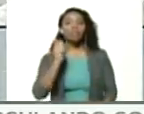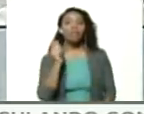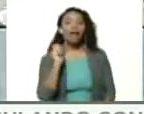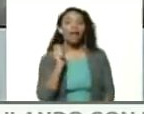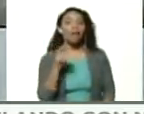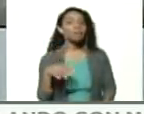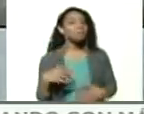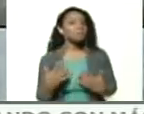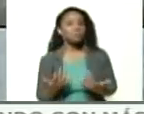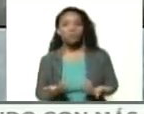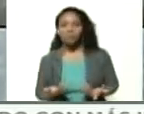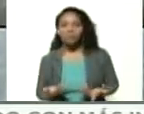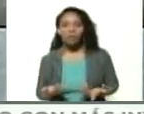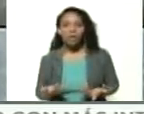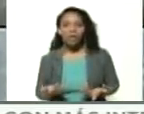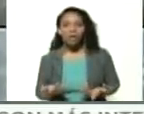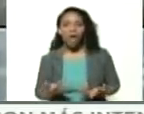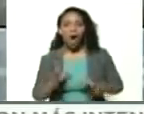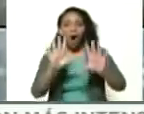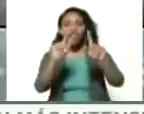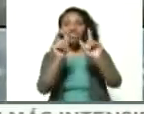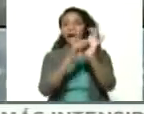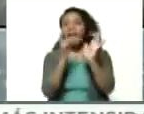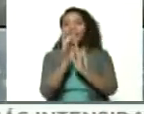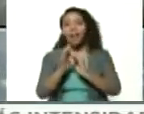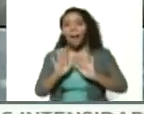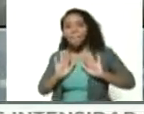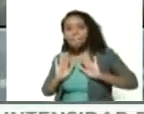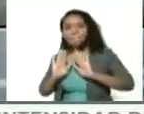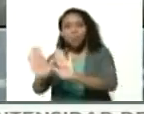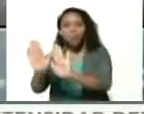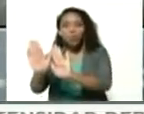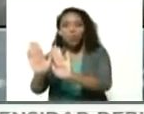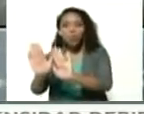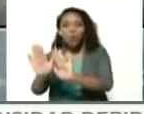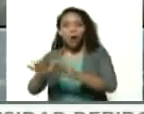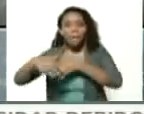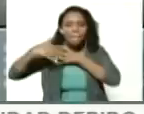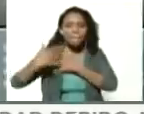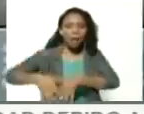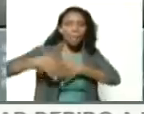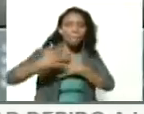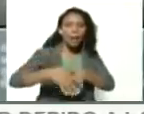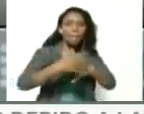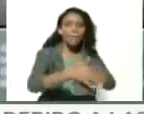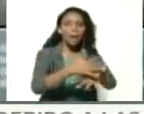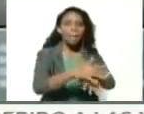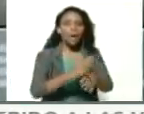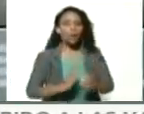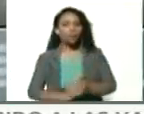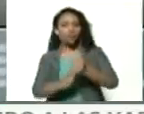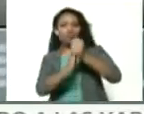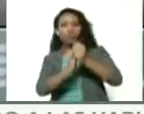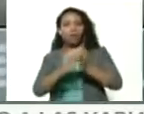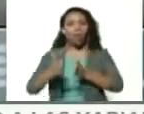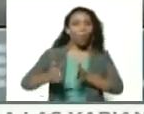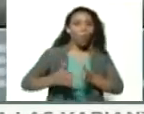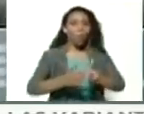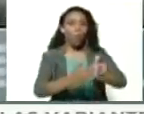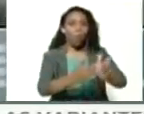de el 11 de abril empujar la marcha convocada por la